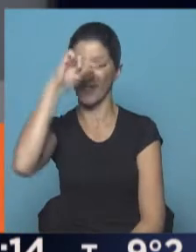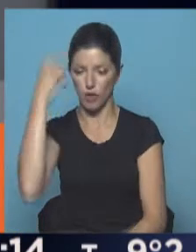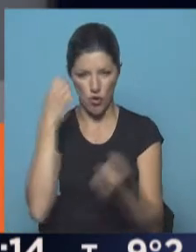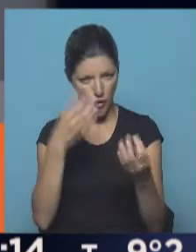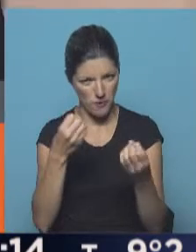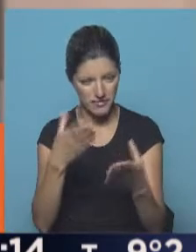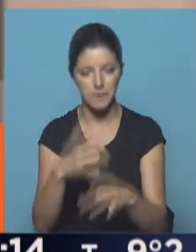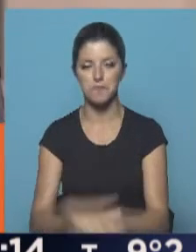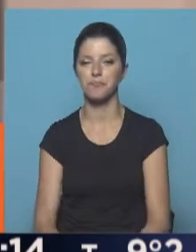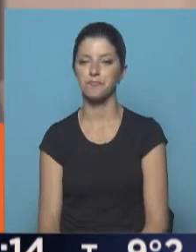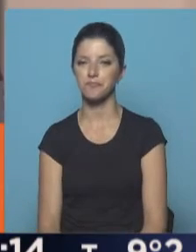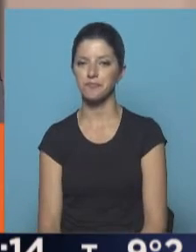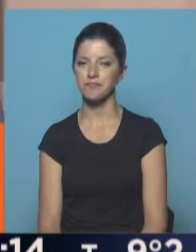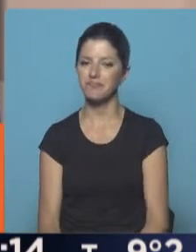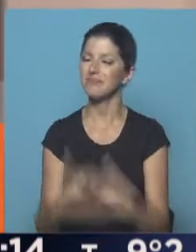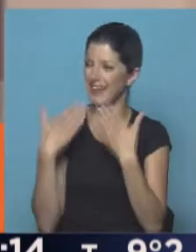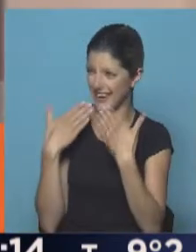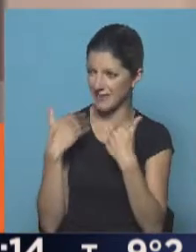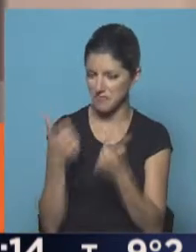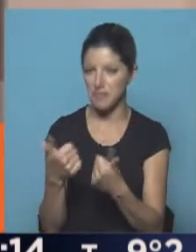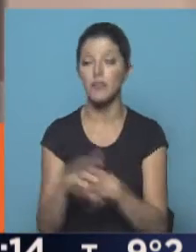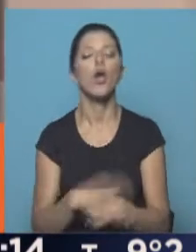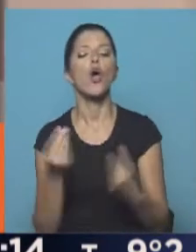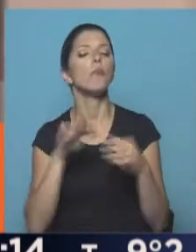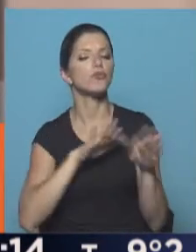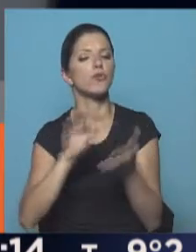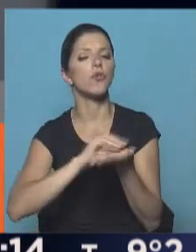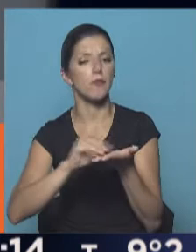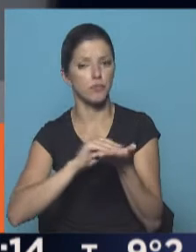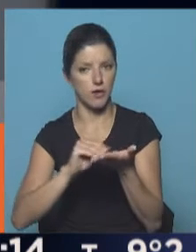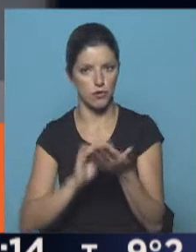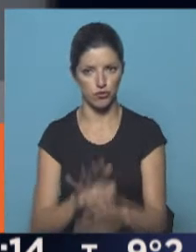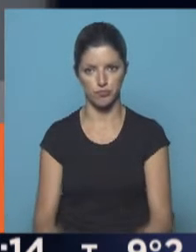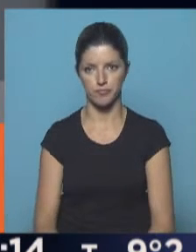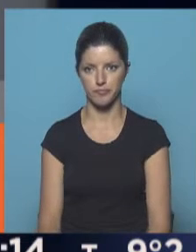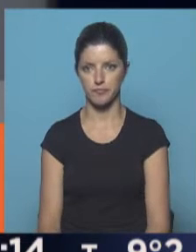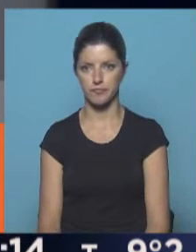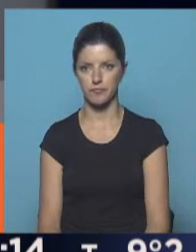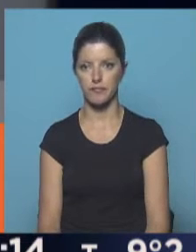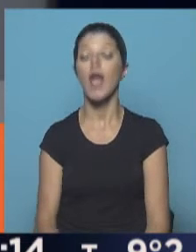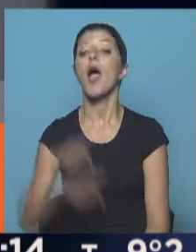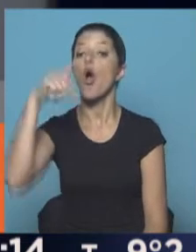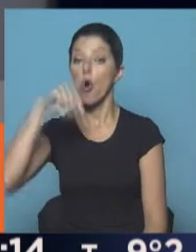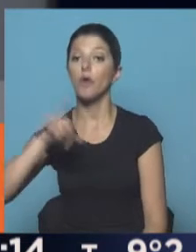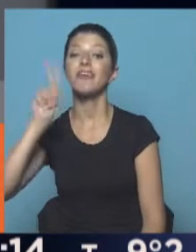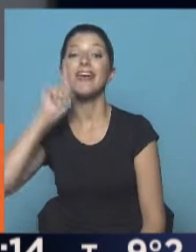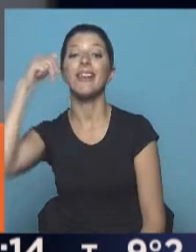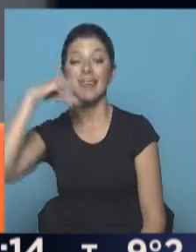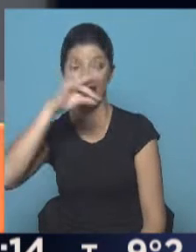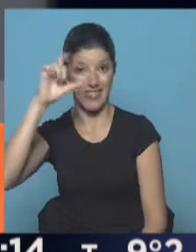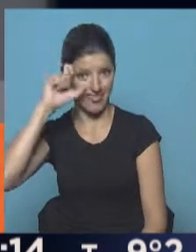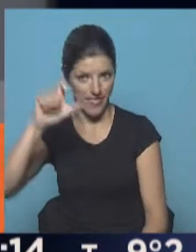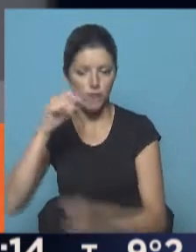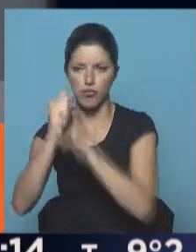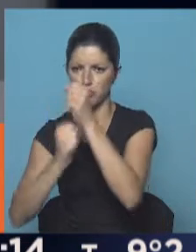gracias. Bueno, ¿con qué panorama se encuentran los diputados para discutir esto? A ver, ahora que tenemos un INDEC que por suerte funciona bien y